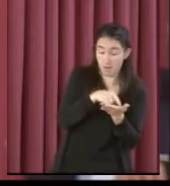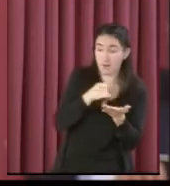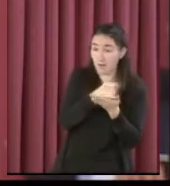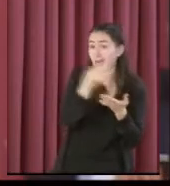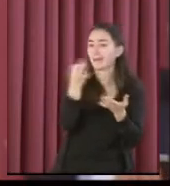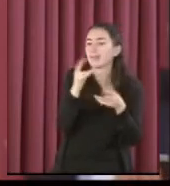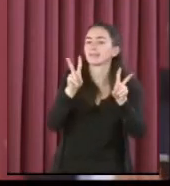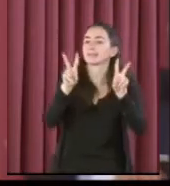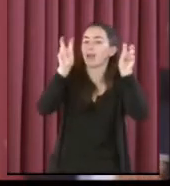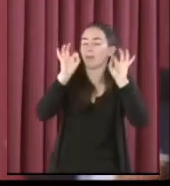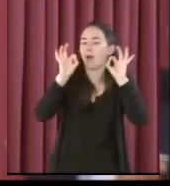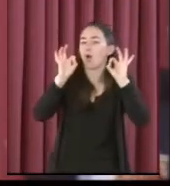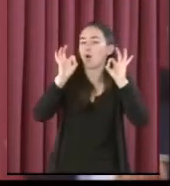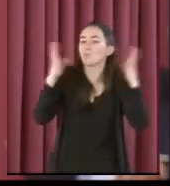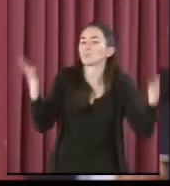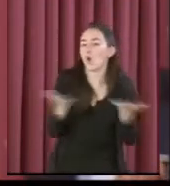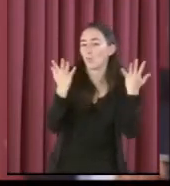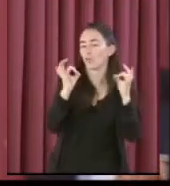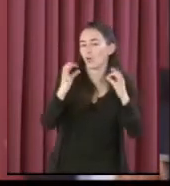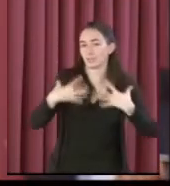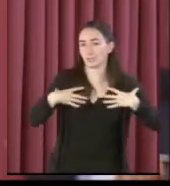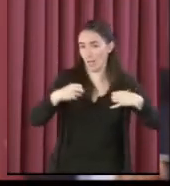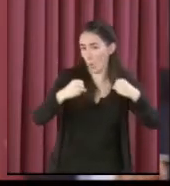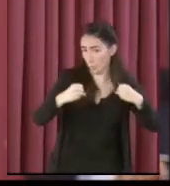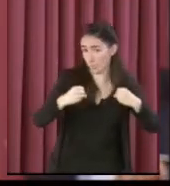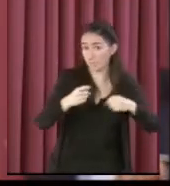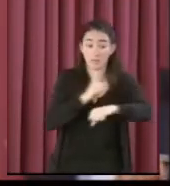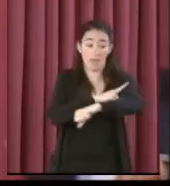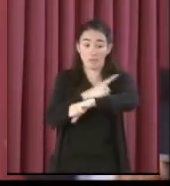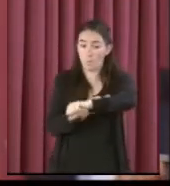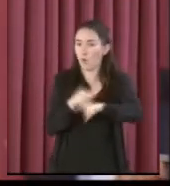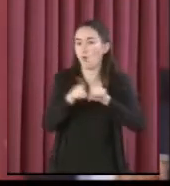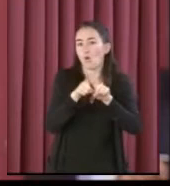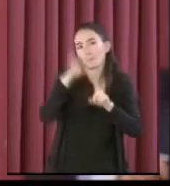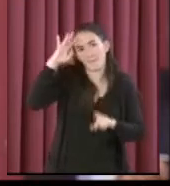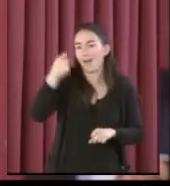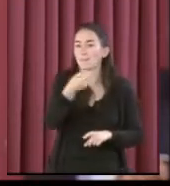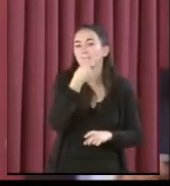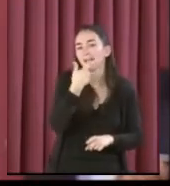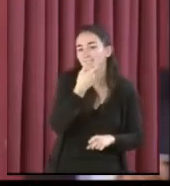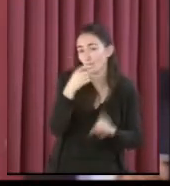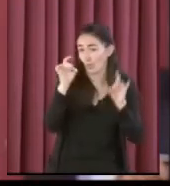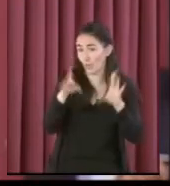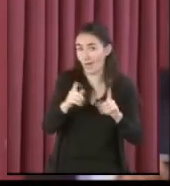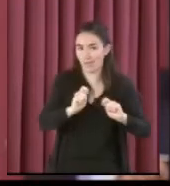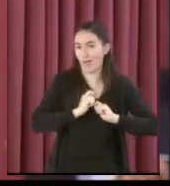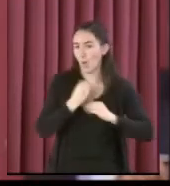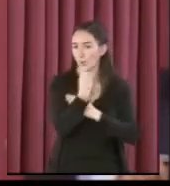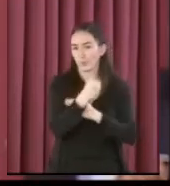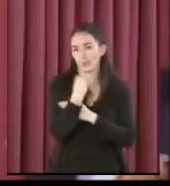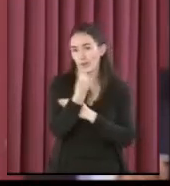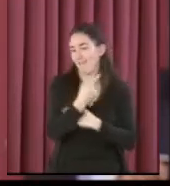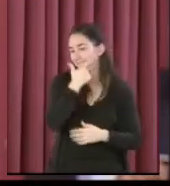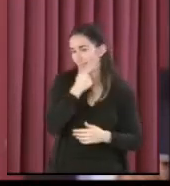es en el terreno de la promoción de la salud. El deporte es medicina y contamos este año con dos importantes